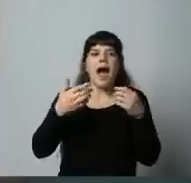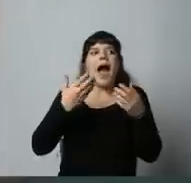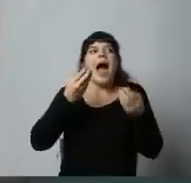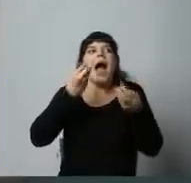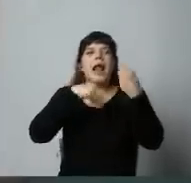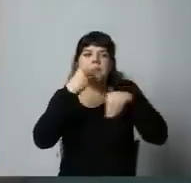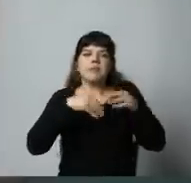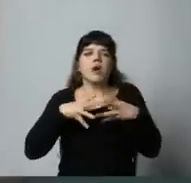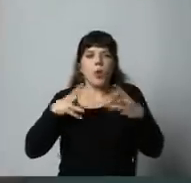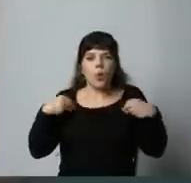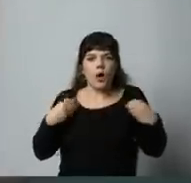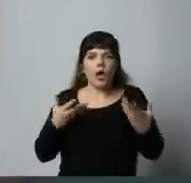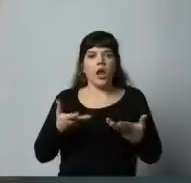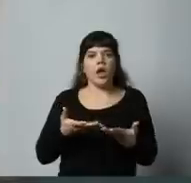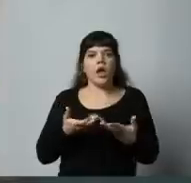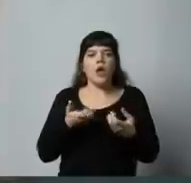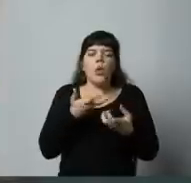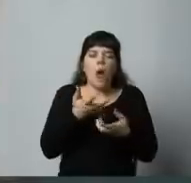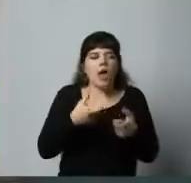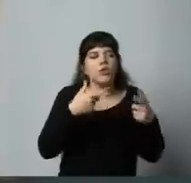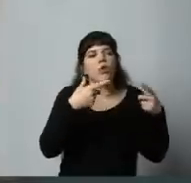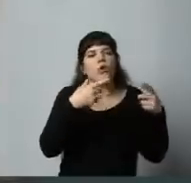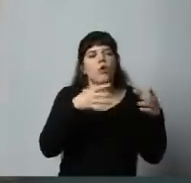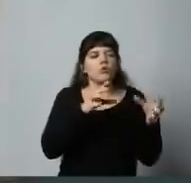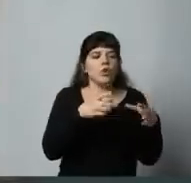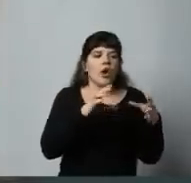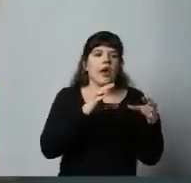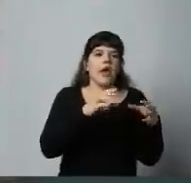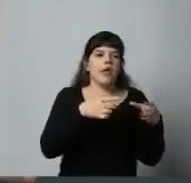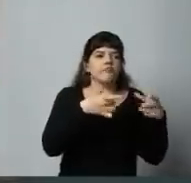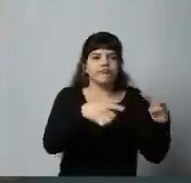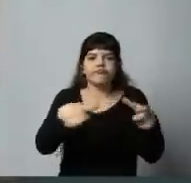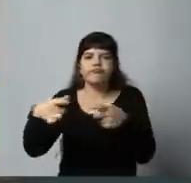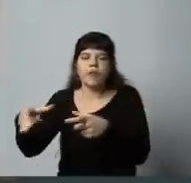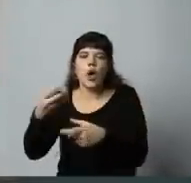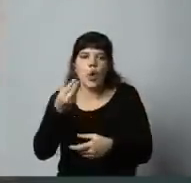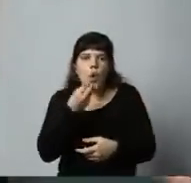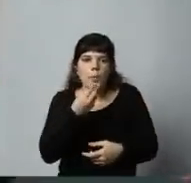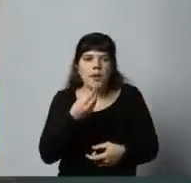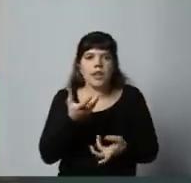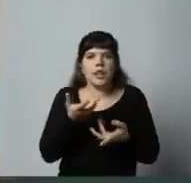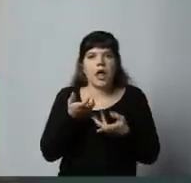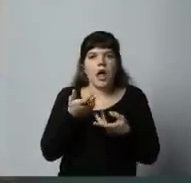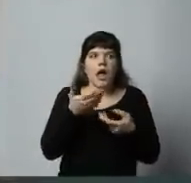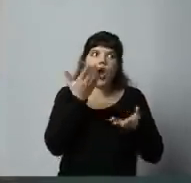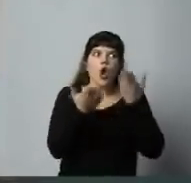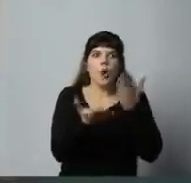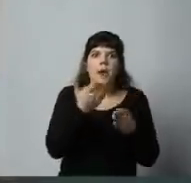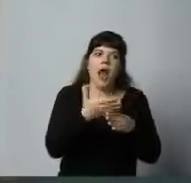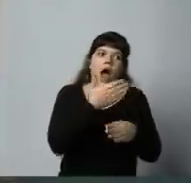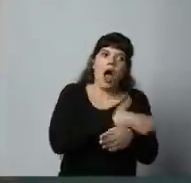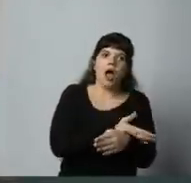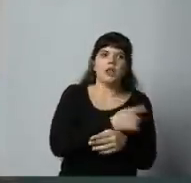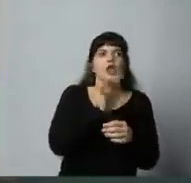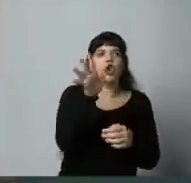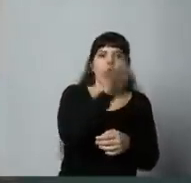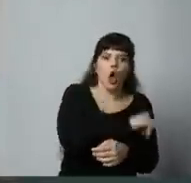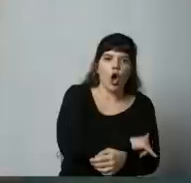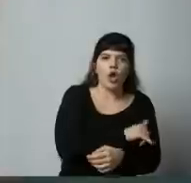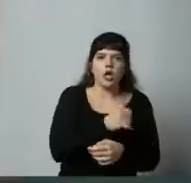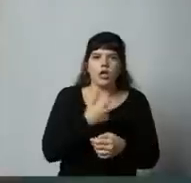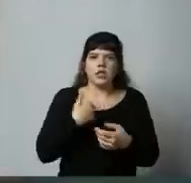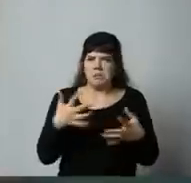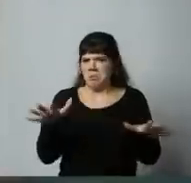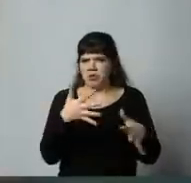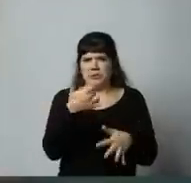escolar de la cantidad de viandas que se estaban entregando en la pandemia Comparado con lo que se entregaba todos los días él decía estamos